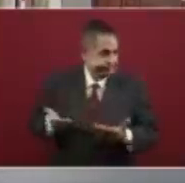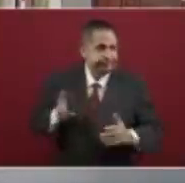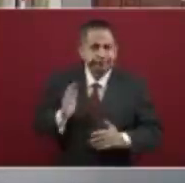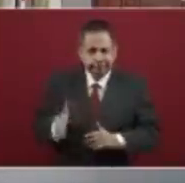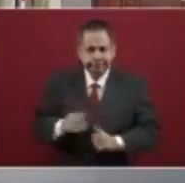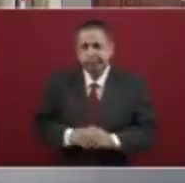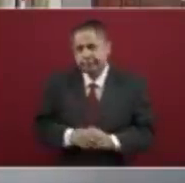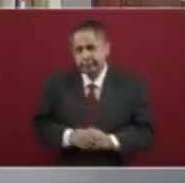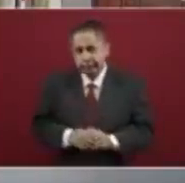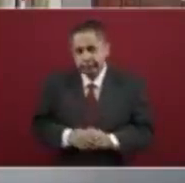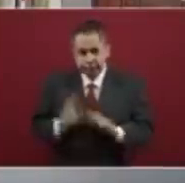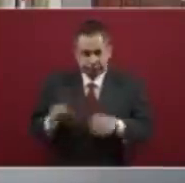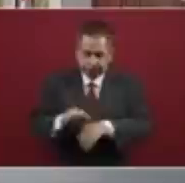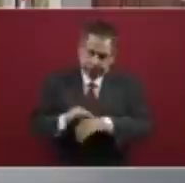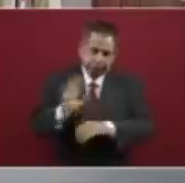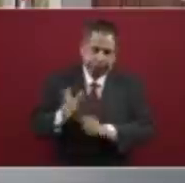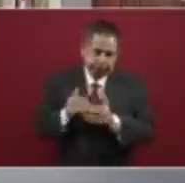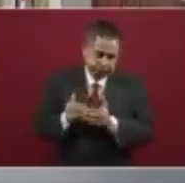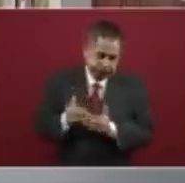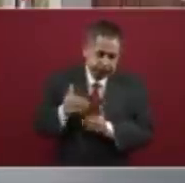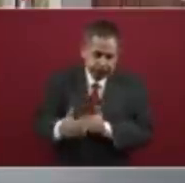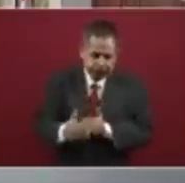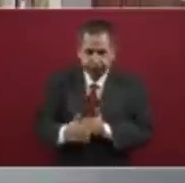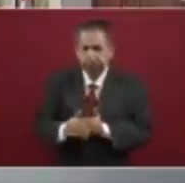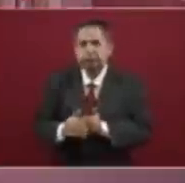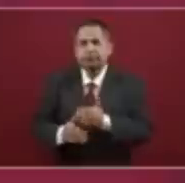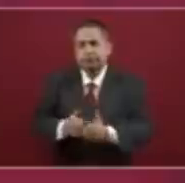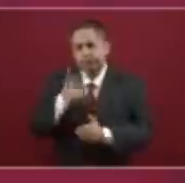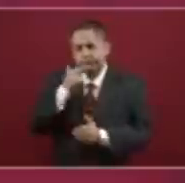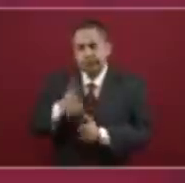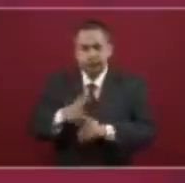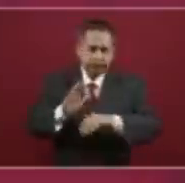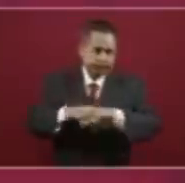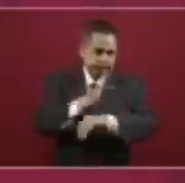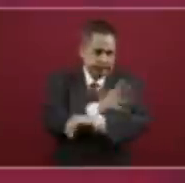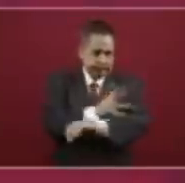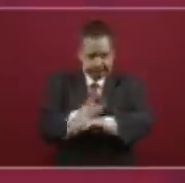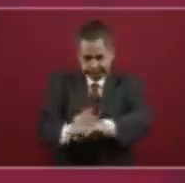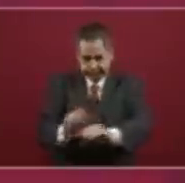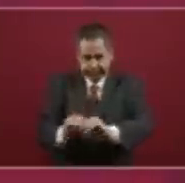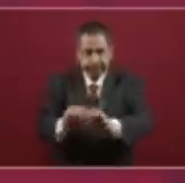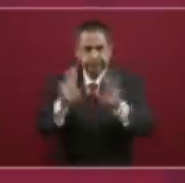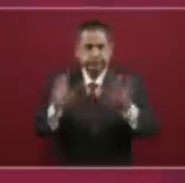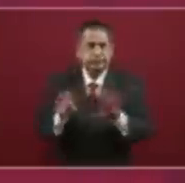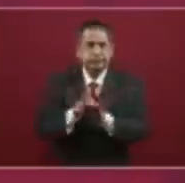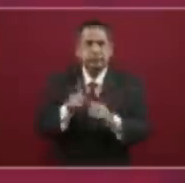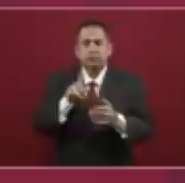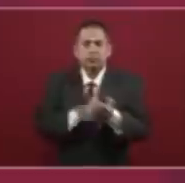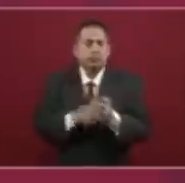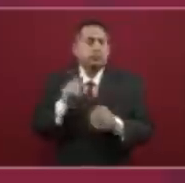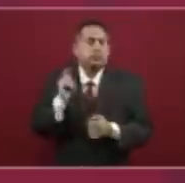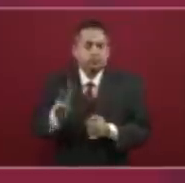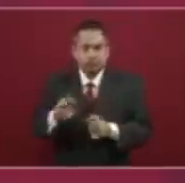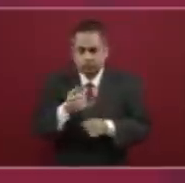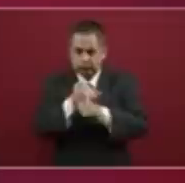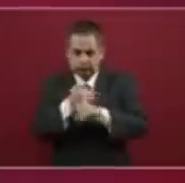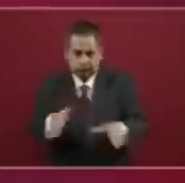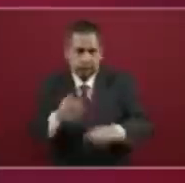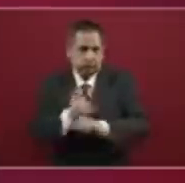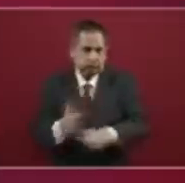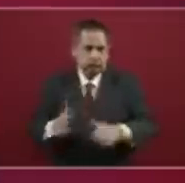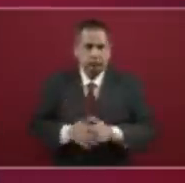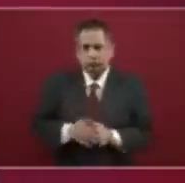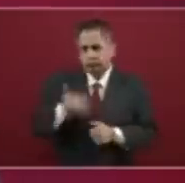Esto ya es un avance, el transparentar esta información.